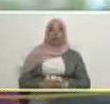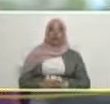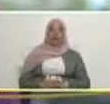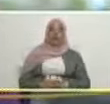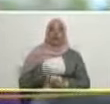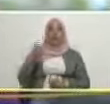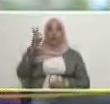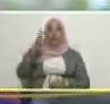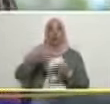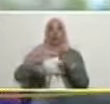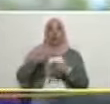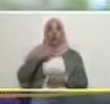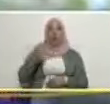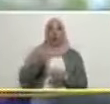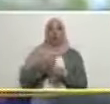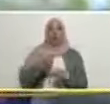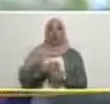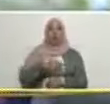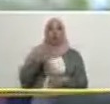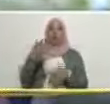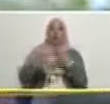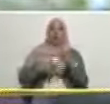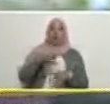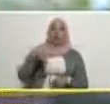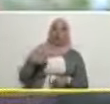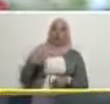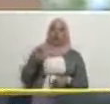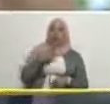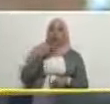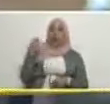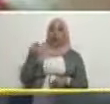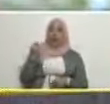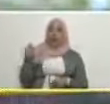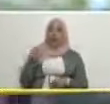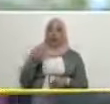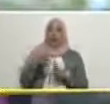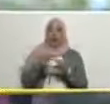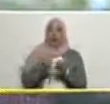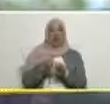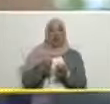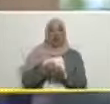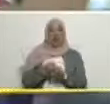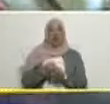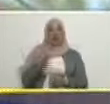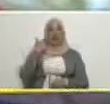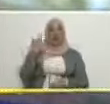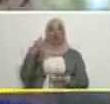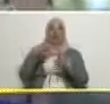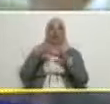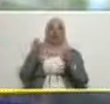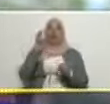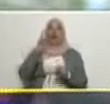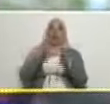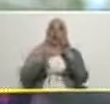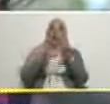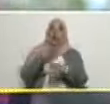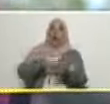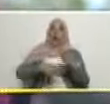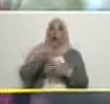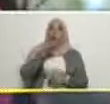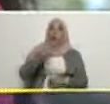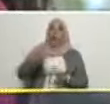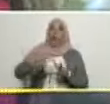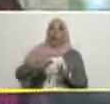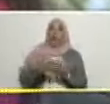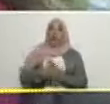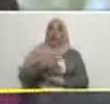país convoca a la juventud y para eso tenemos que buscar a la juventud de todas las formas de pensar, de todas las visiones, de todos los sectores,